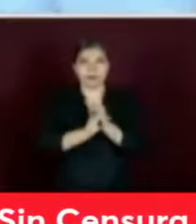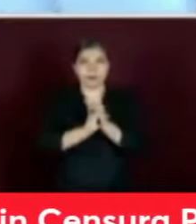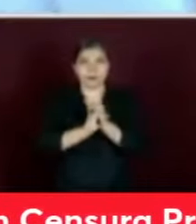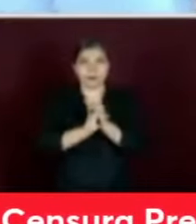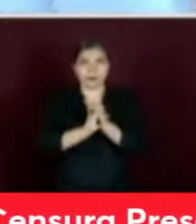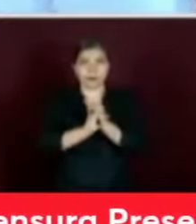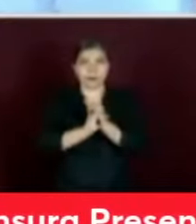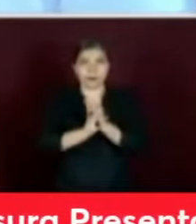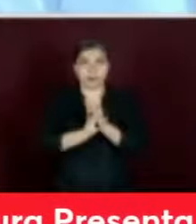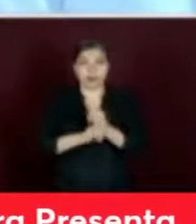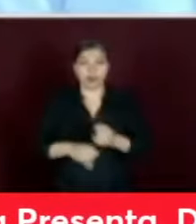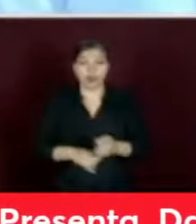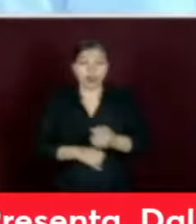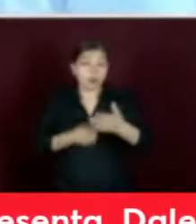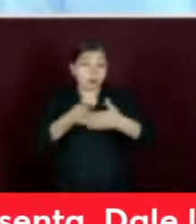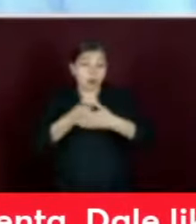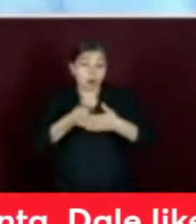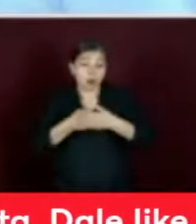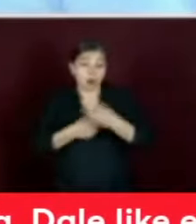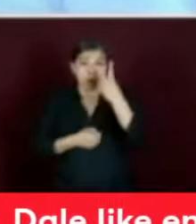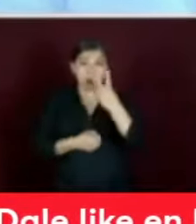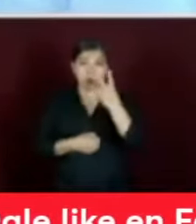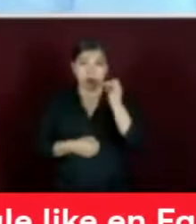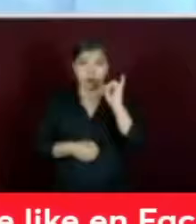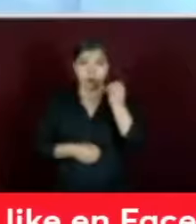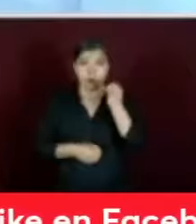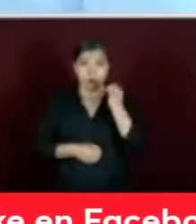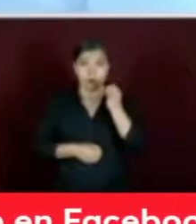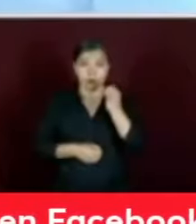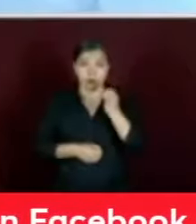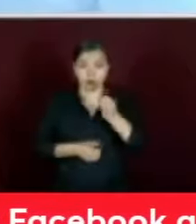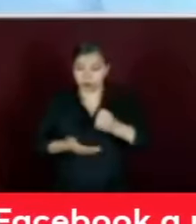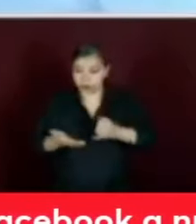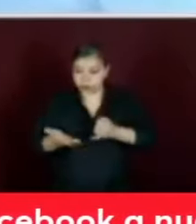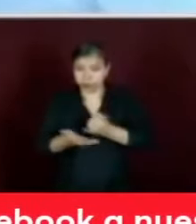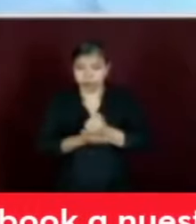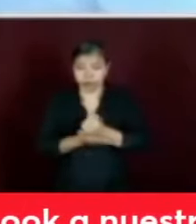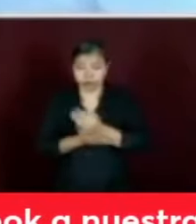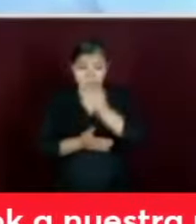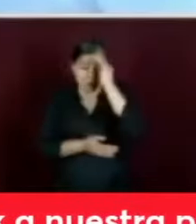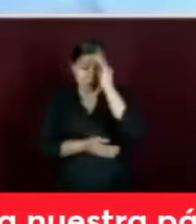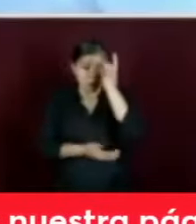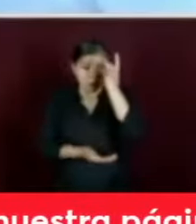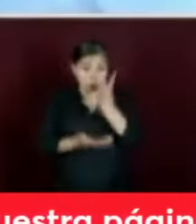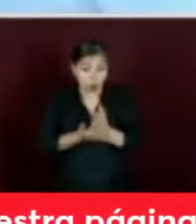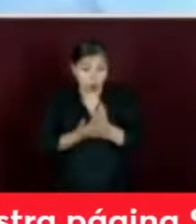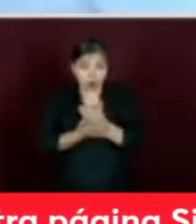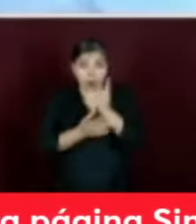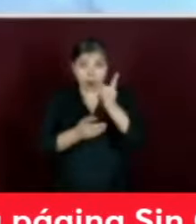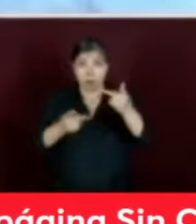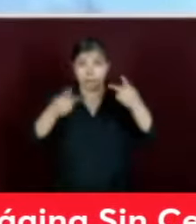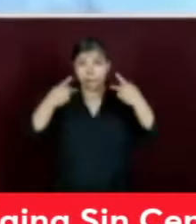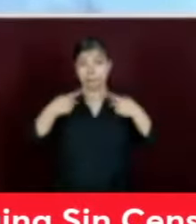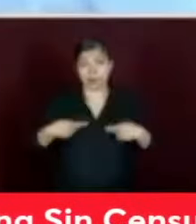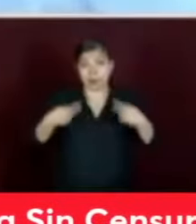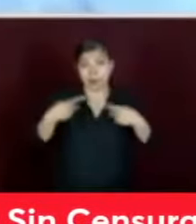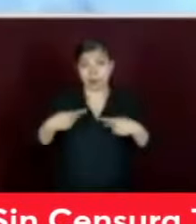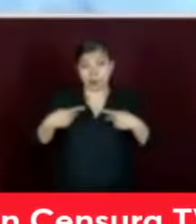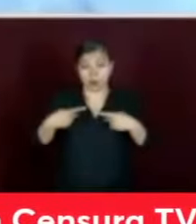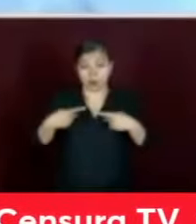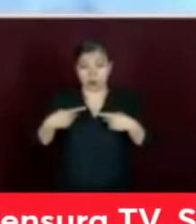Y el 2 de junio se define no solo las personas,